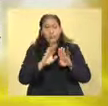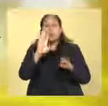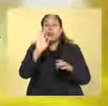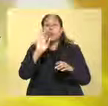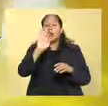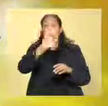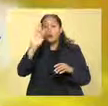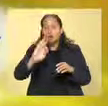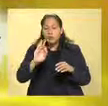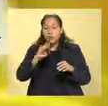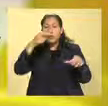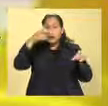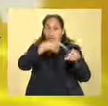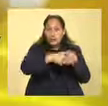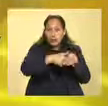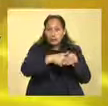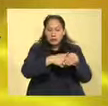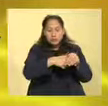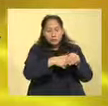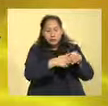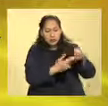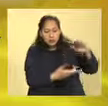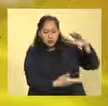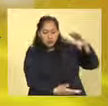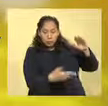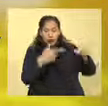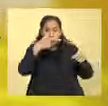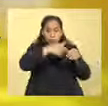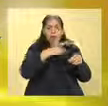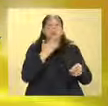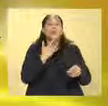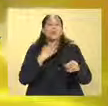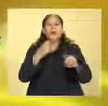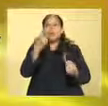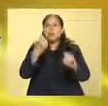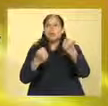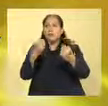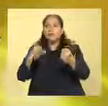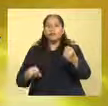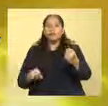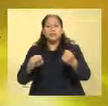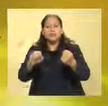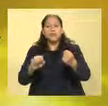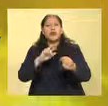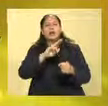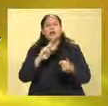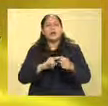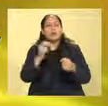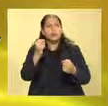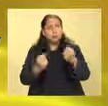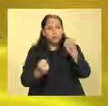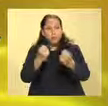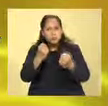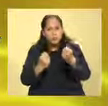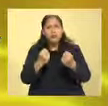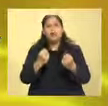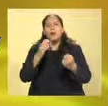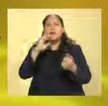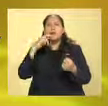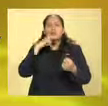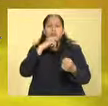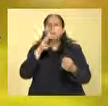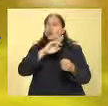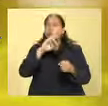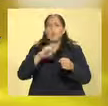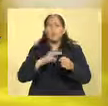40% de gasolina, de tu tanque de gasolina, si manejas de una forma tranquila, a la misma velocidad y